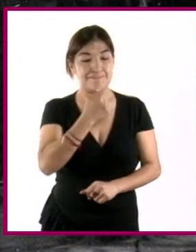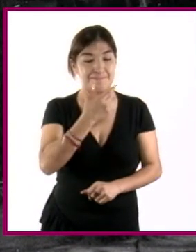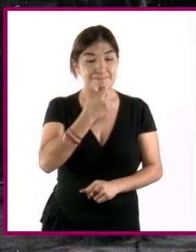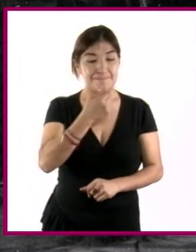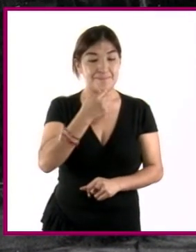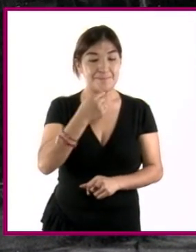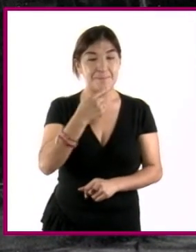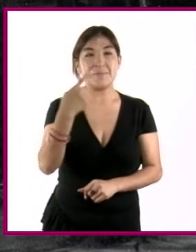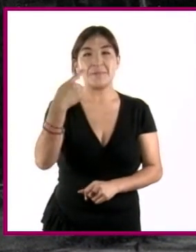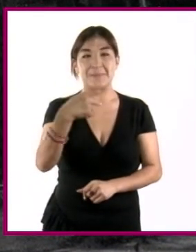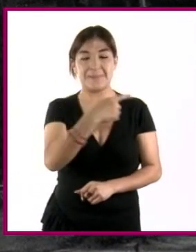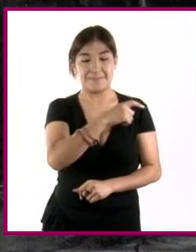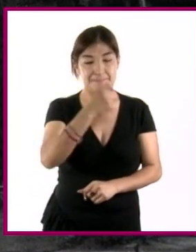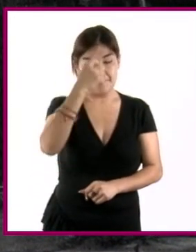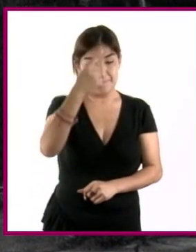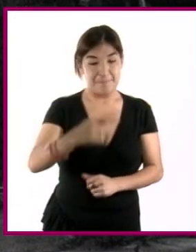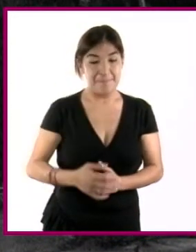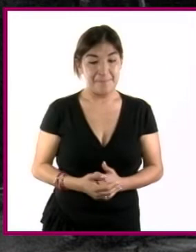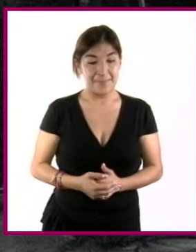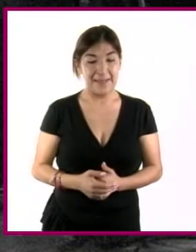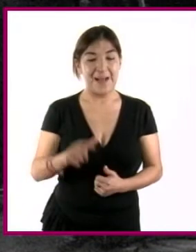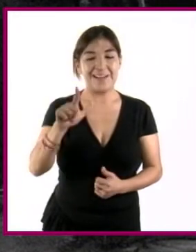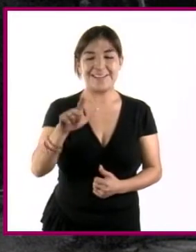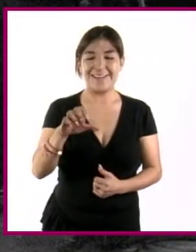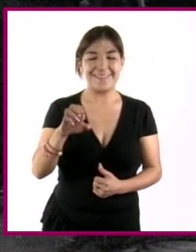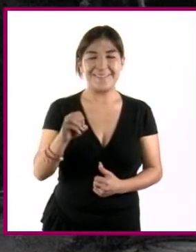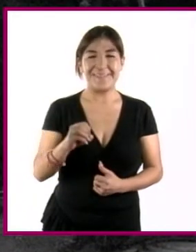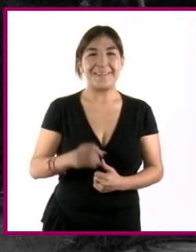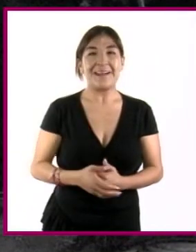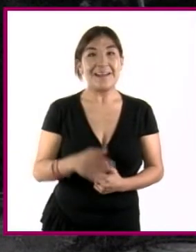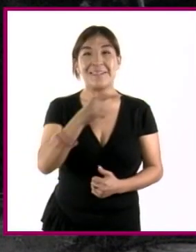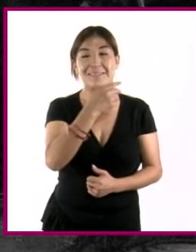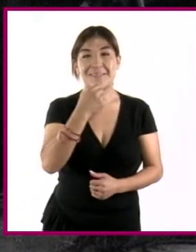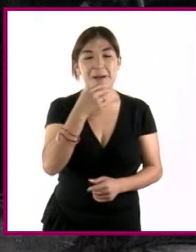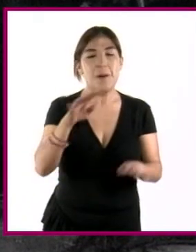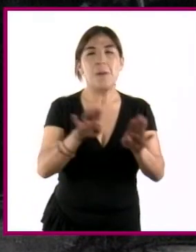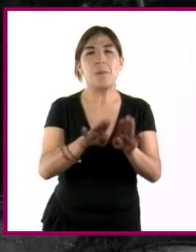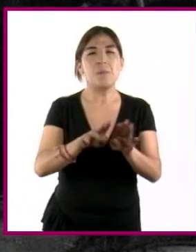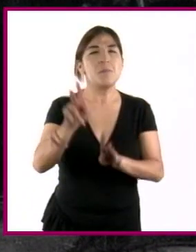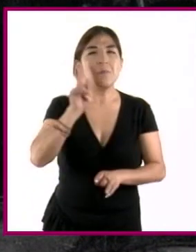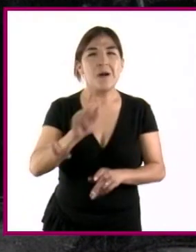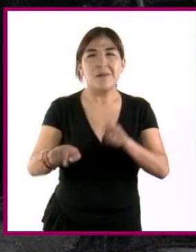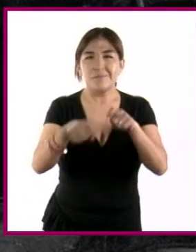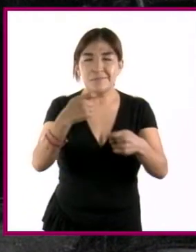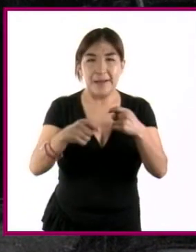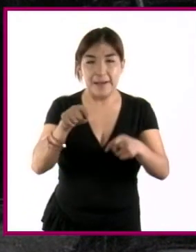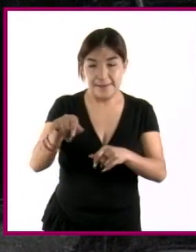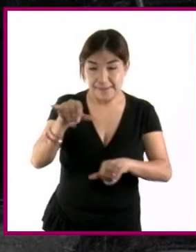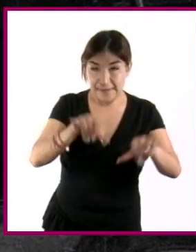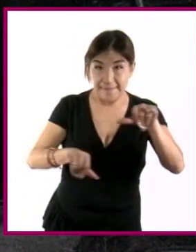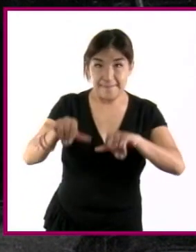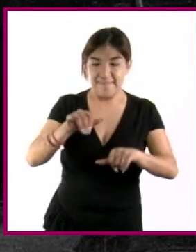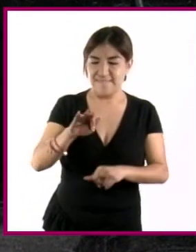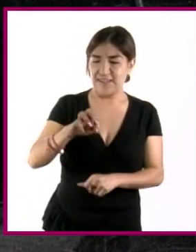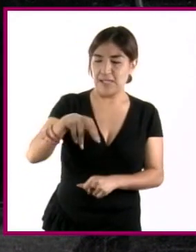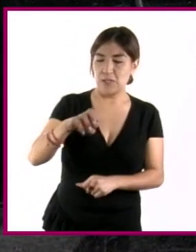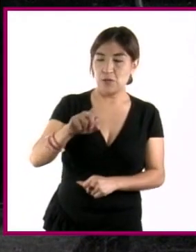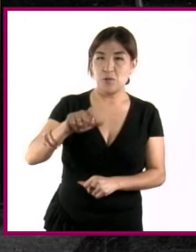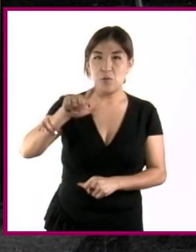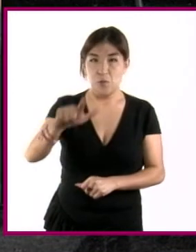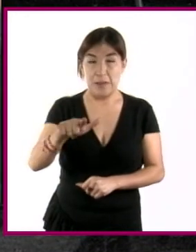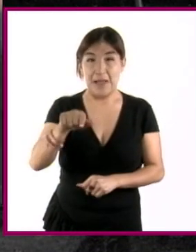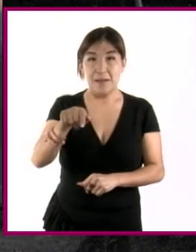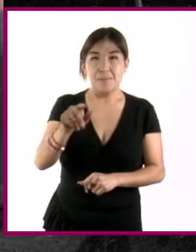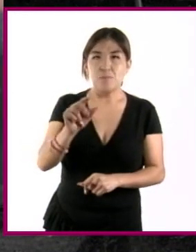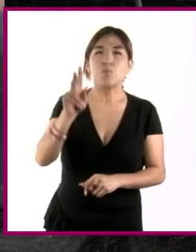origen belga Leo Hendrik Bekeland, quien sintetizó un polímero a partir de moléculas de fenol y formaldehído